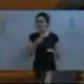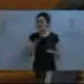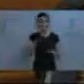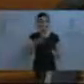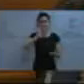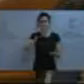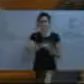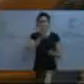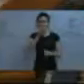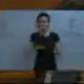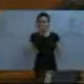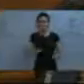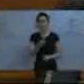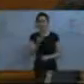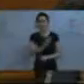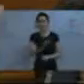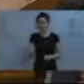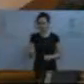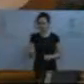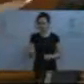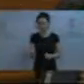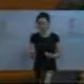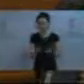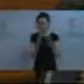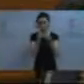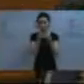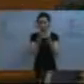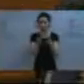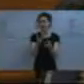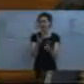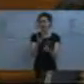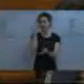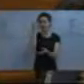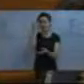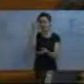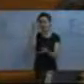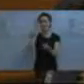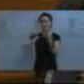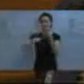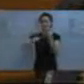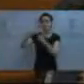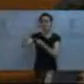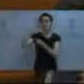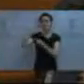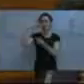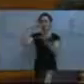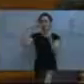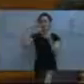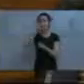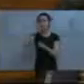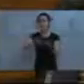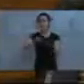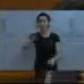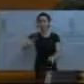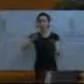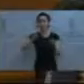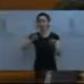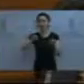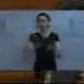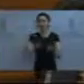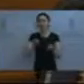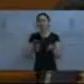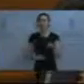semana. Y la cifra récord que batió el año pasado las personas que bajan el río Sella